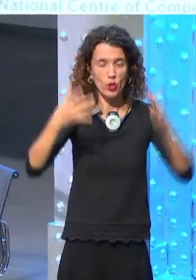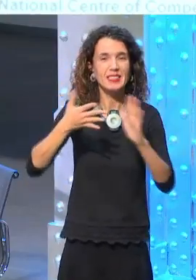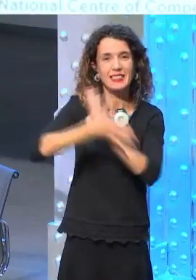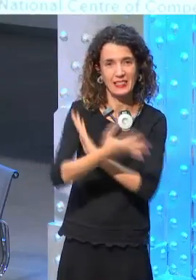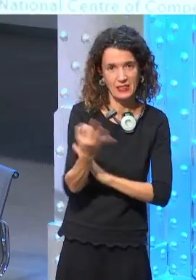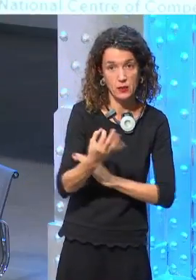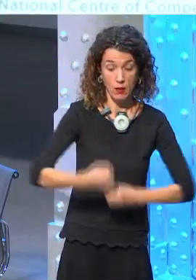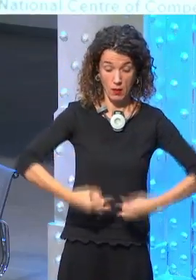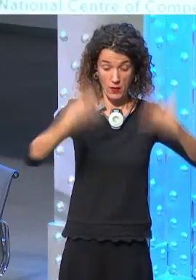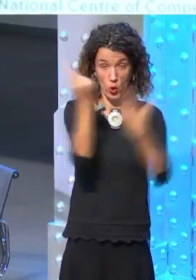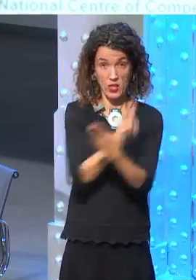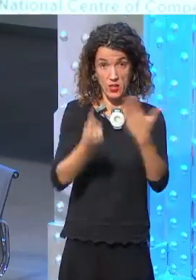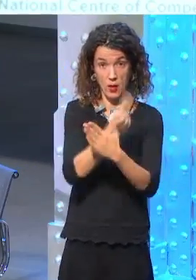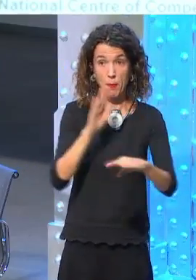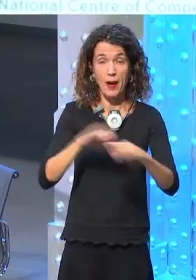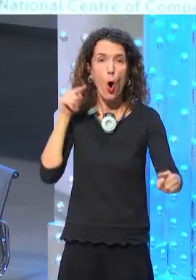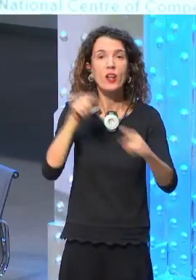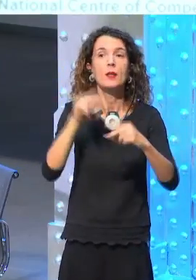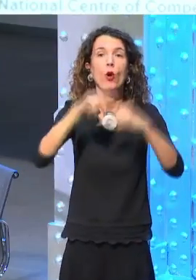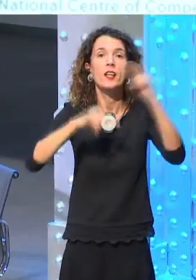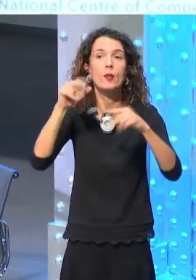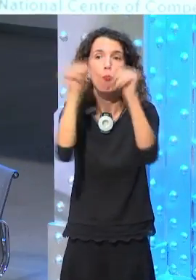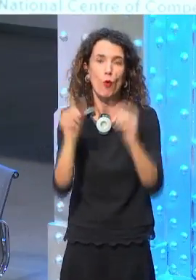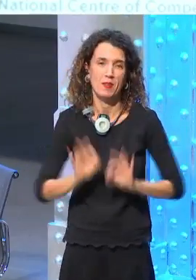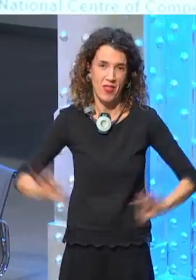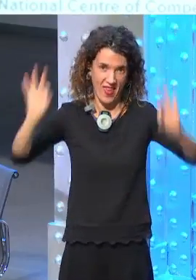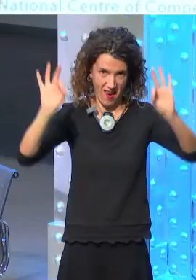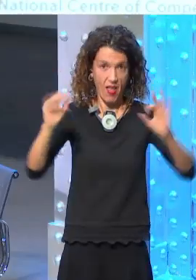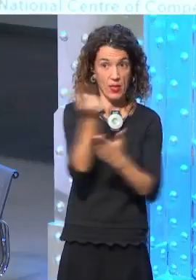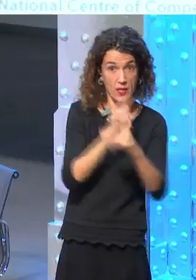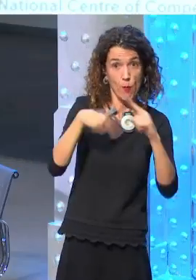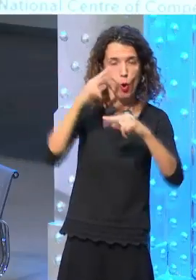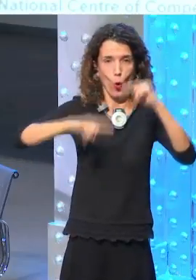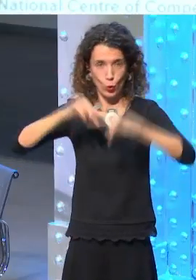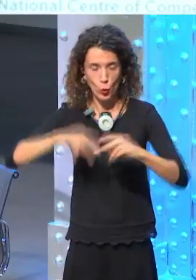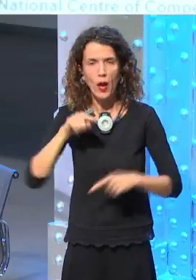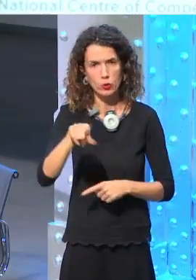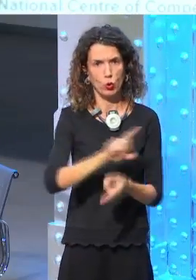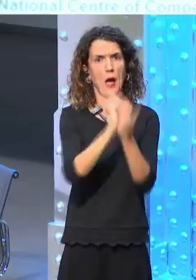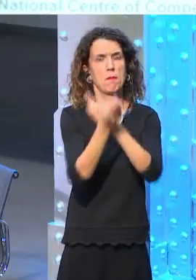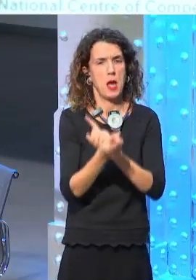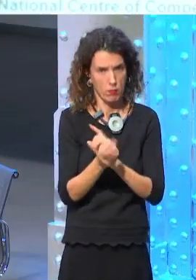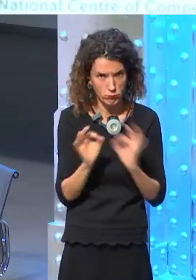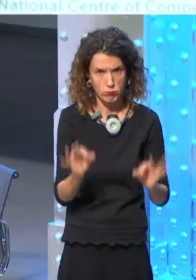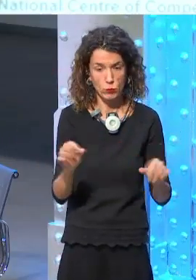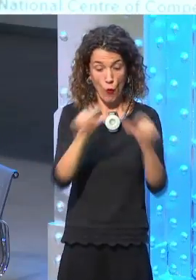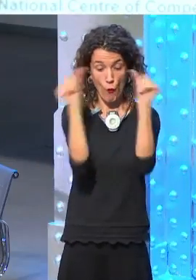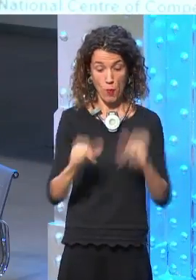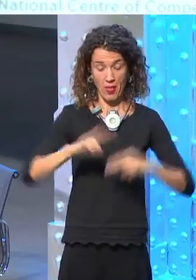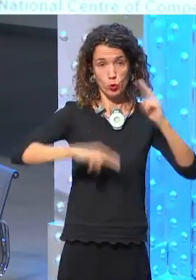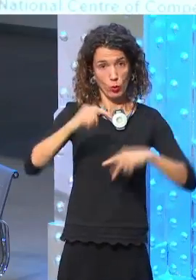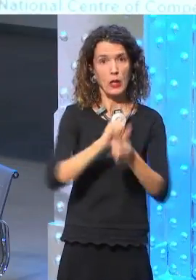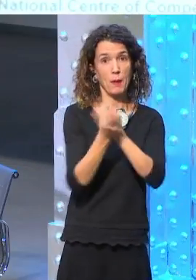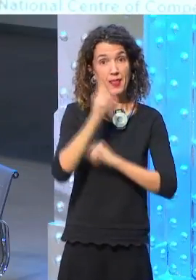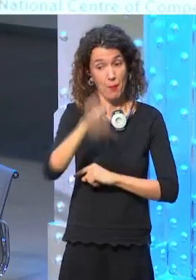decir, se diseña el edificio para que se construya de cierta manera. Y todo esto va a cambiar la forma de construir